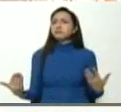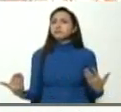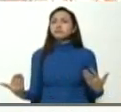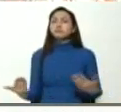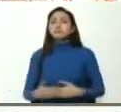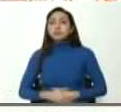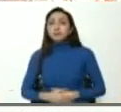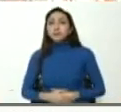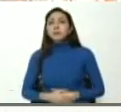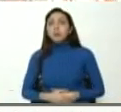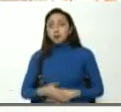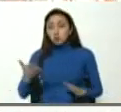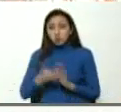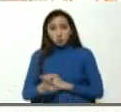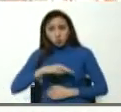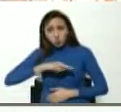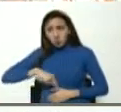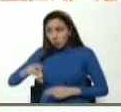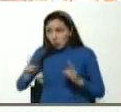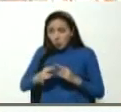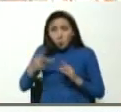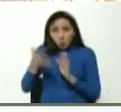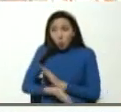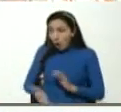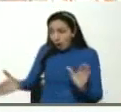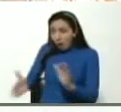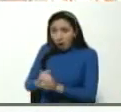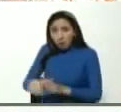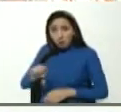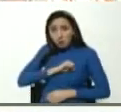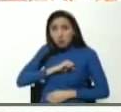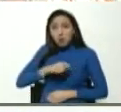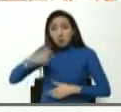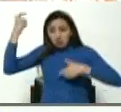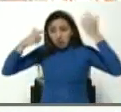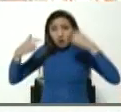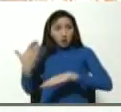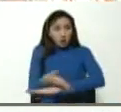a lo que conocíamos el amigo de nuestro comandante chávez